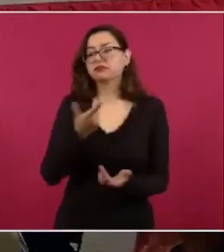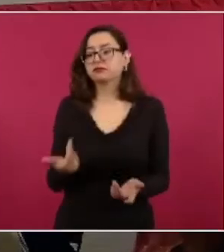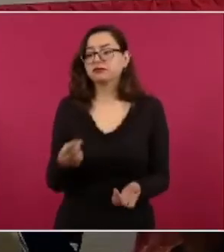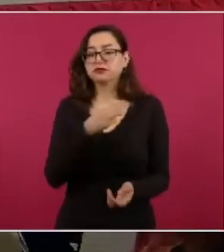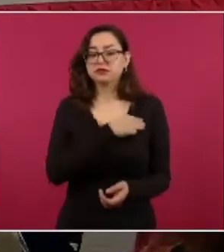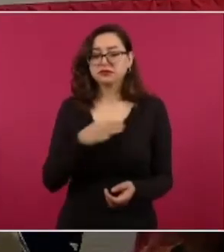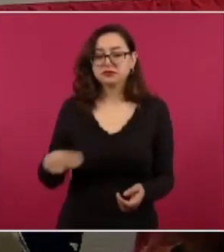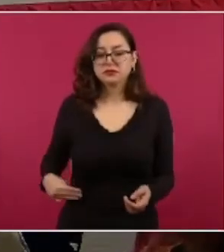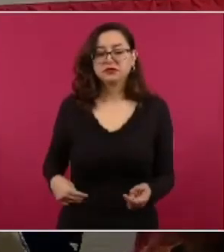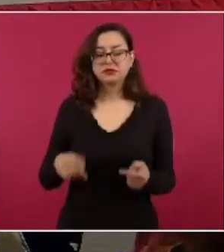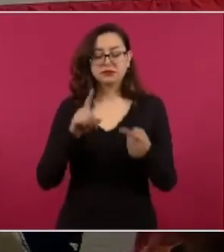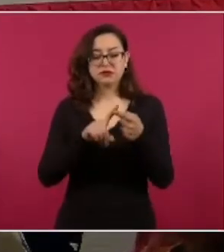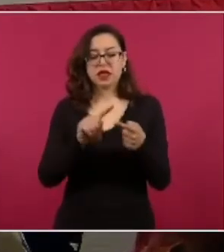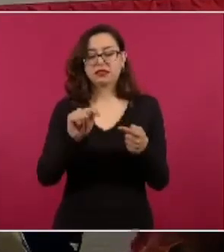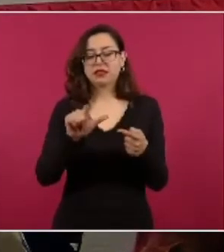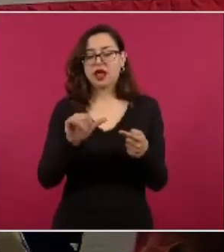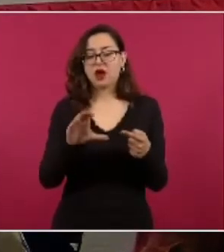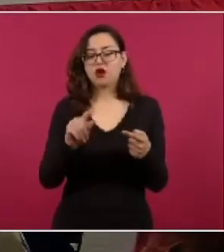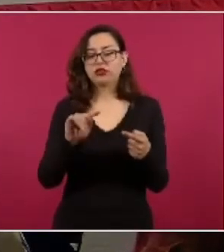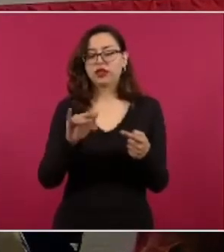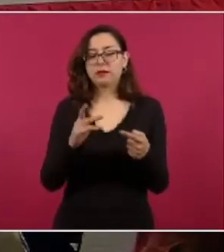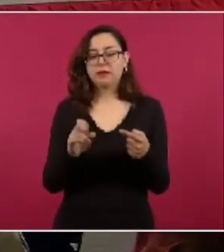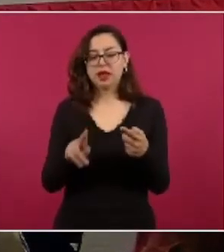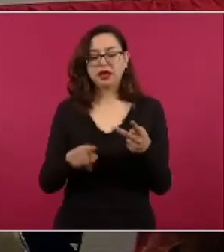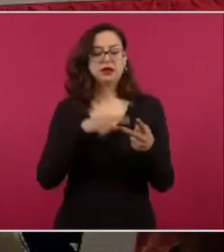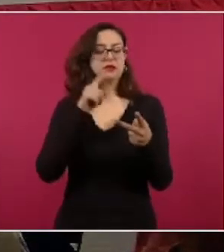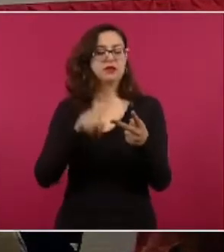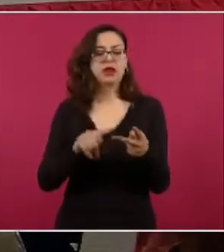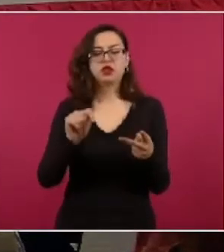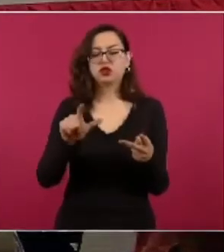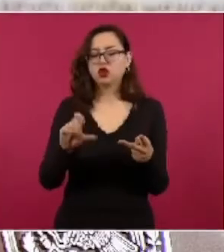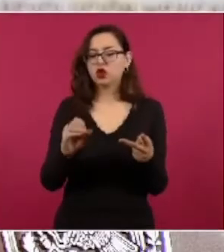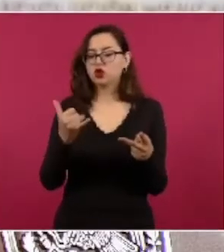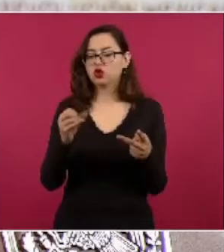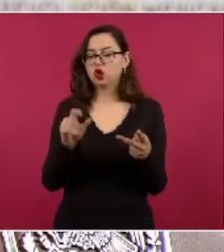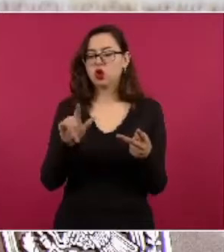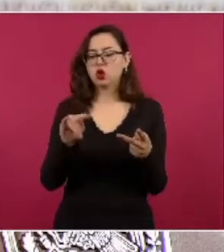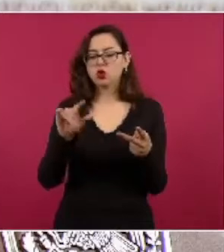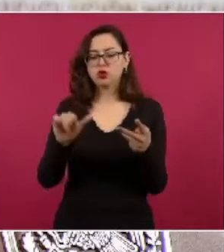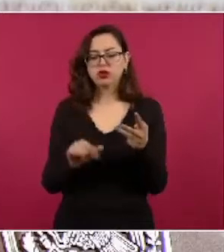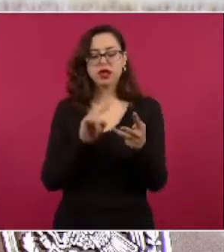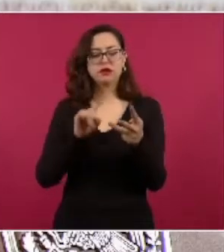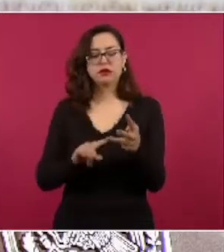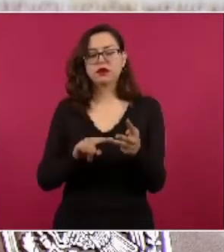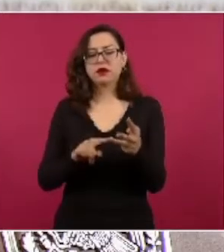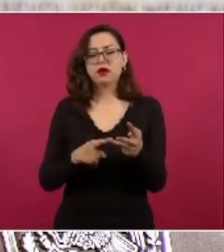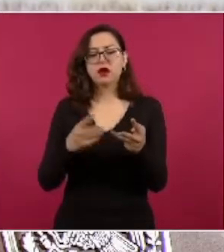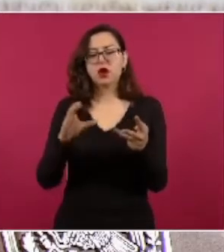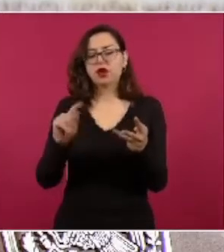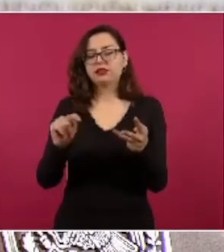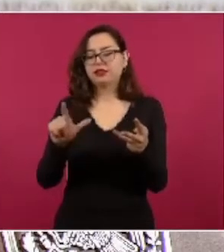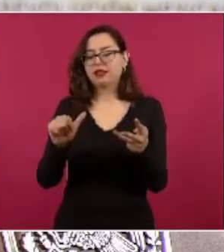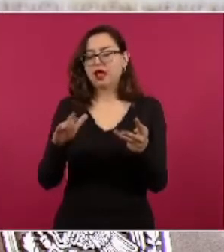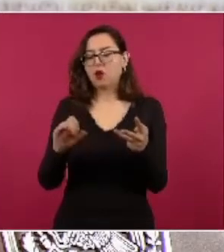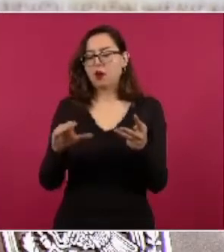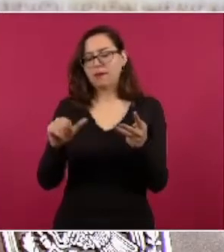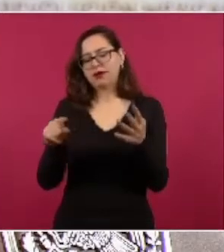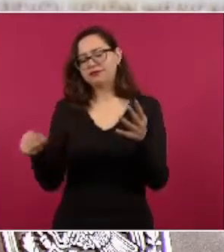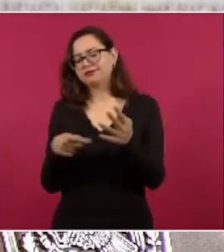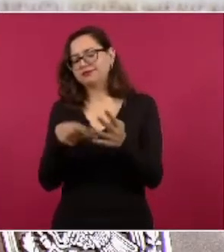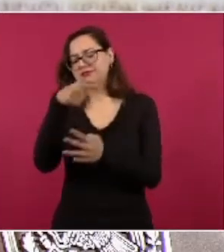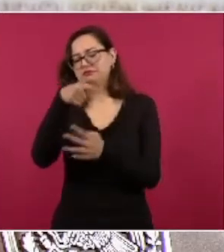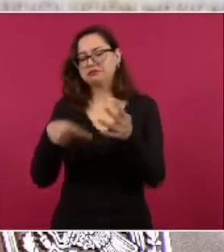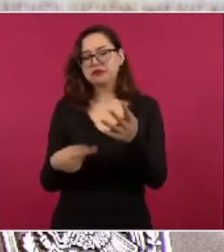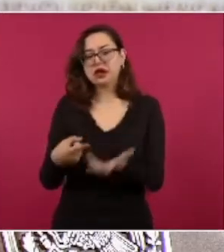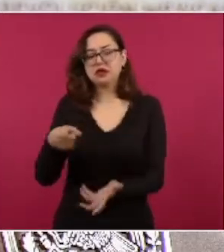Tepec, de Coayoyutla, de Malinaltepec, de Alcozaca y de Tlacuapa no hay